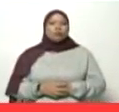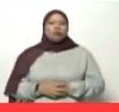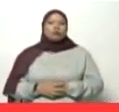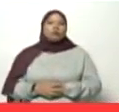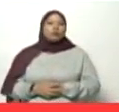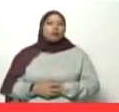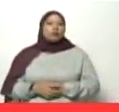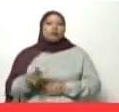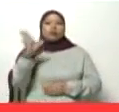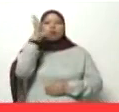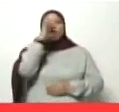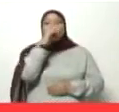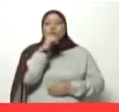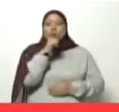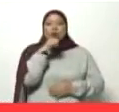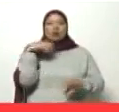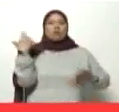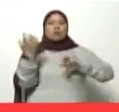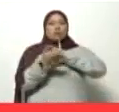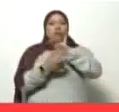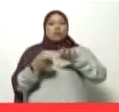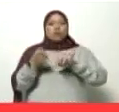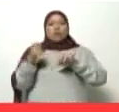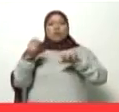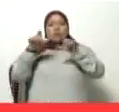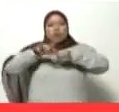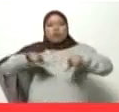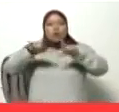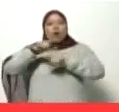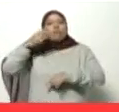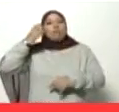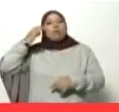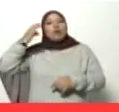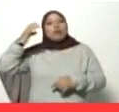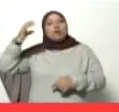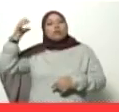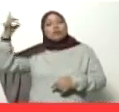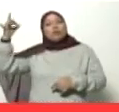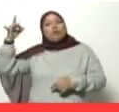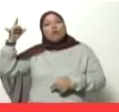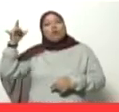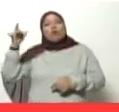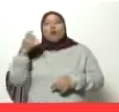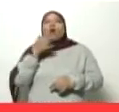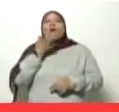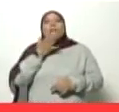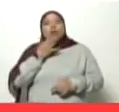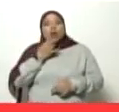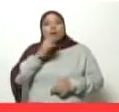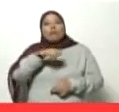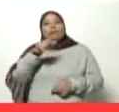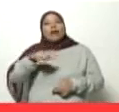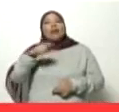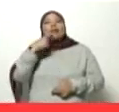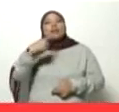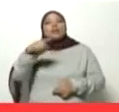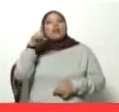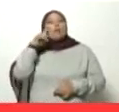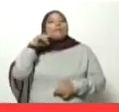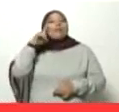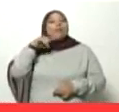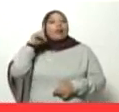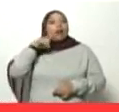No hay Narnia, no hay lugar para la imaginación, no hay lugar para la